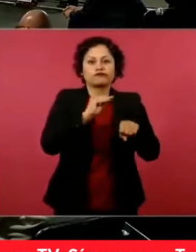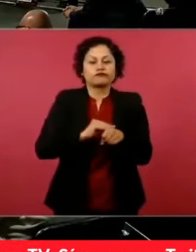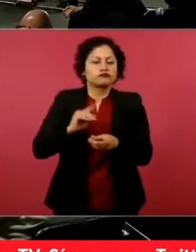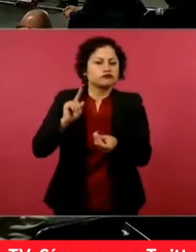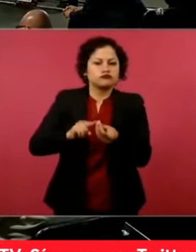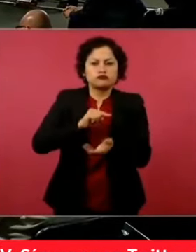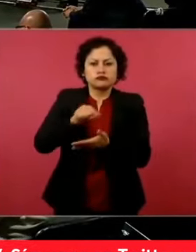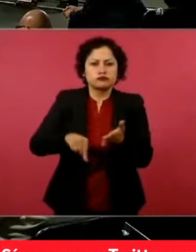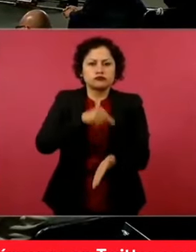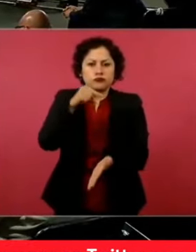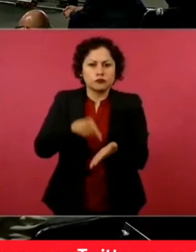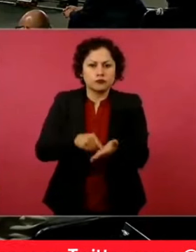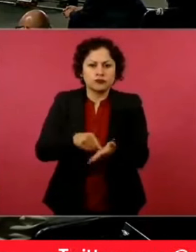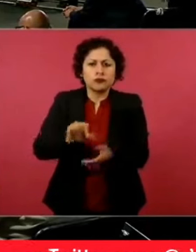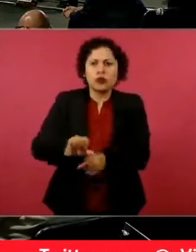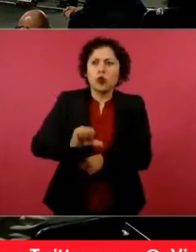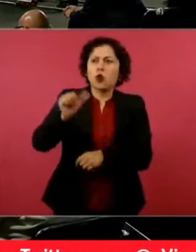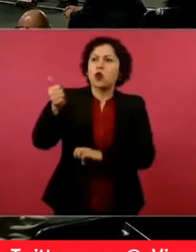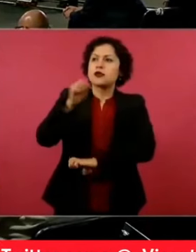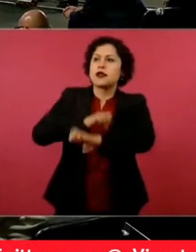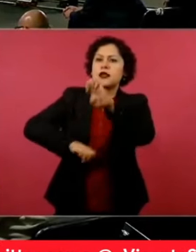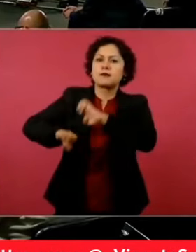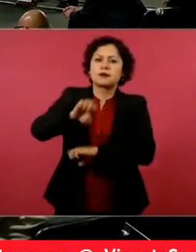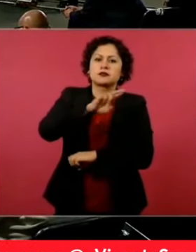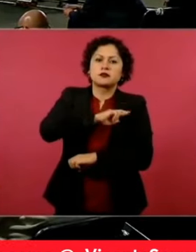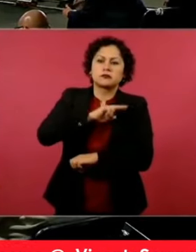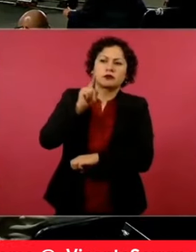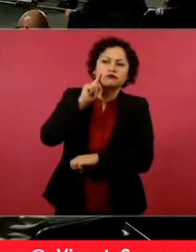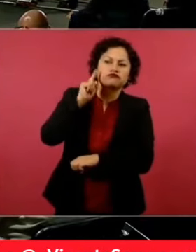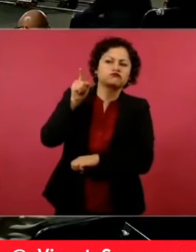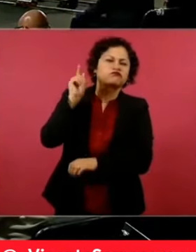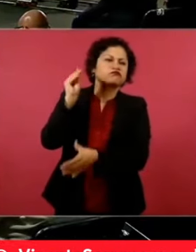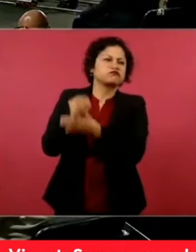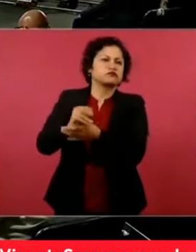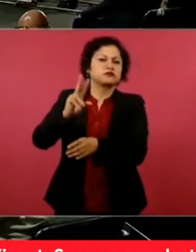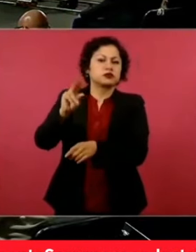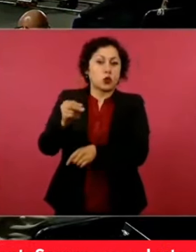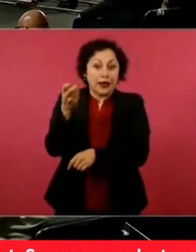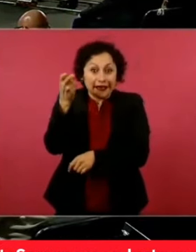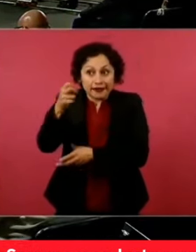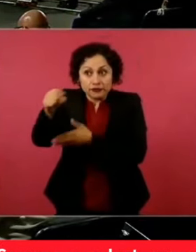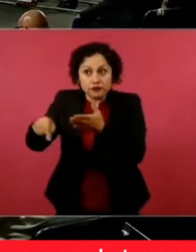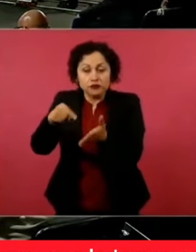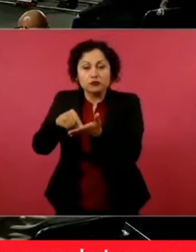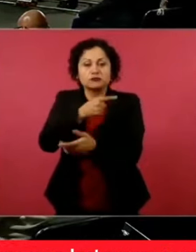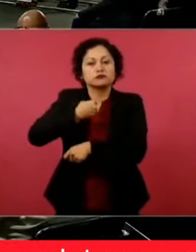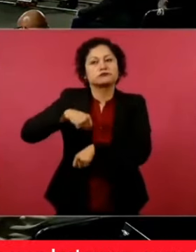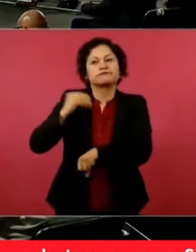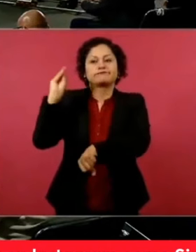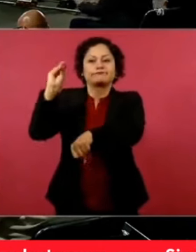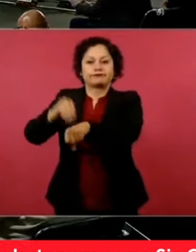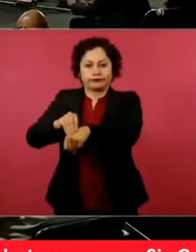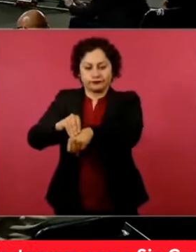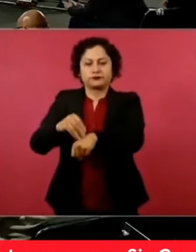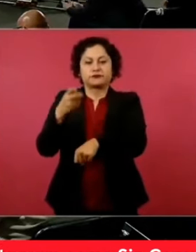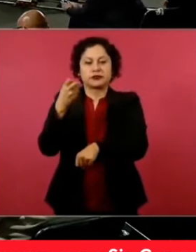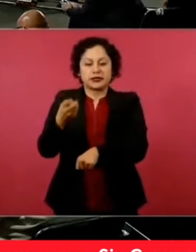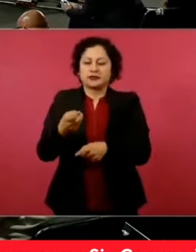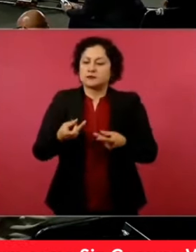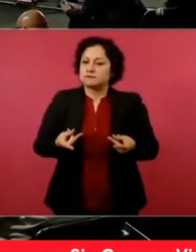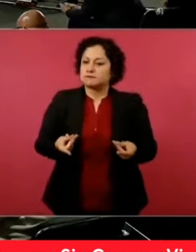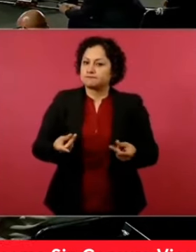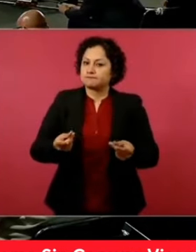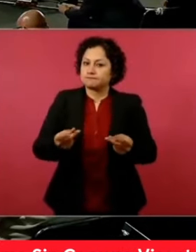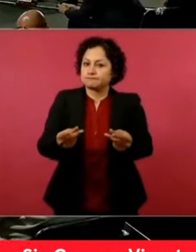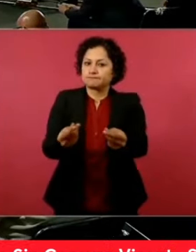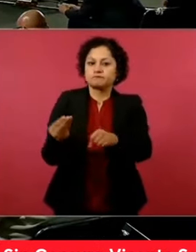donde ningún otro operador había querido invertir. Se eficientó también la operación, se han reducido